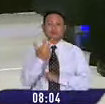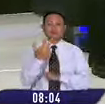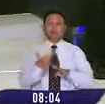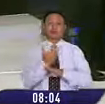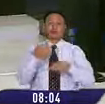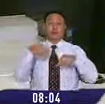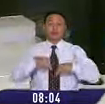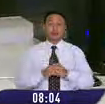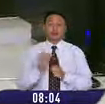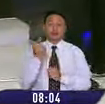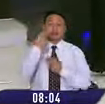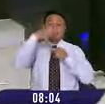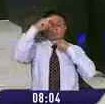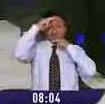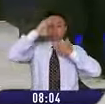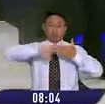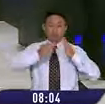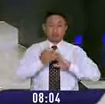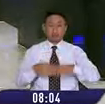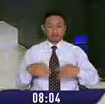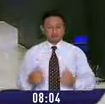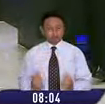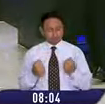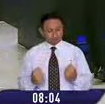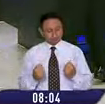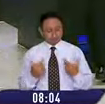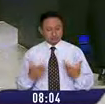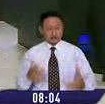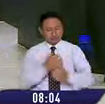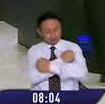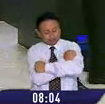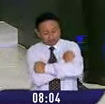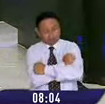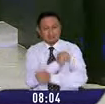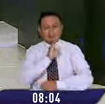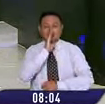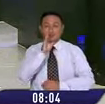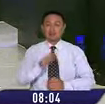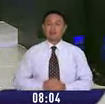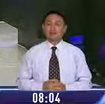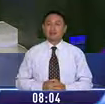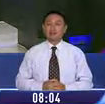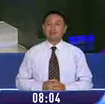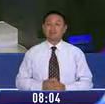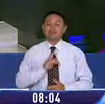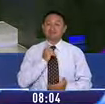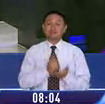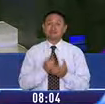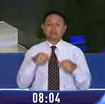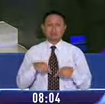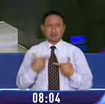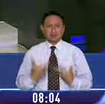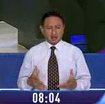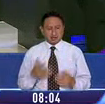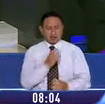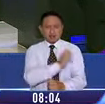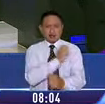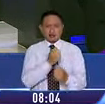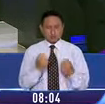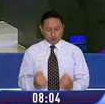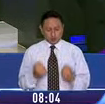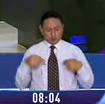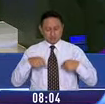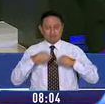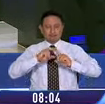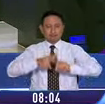transmisión llega el primer noticiero de la comunidad. Vecinos queridos, abrazo siempre. Así es, inyectar buena energía, empezar esta